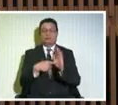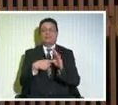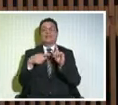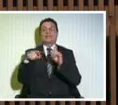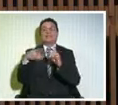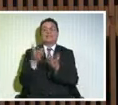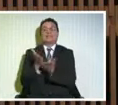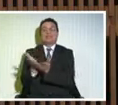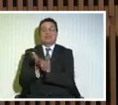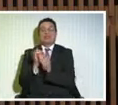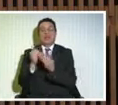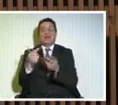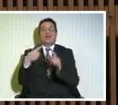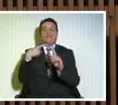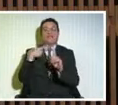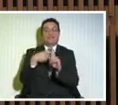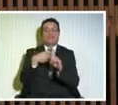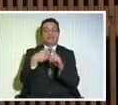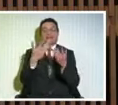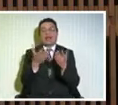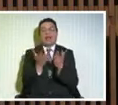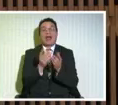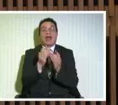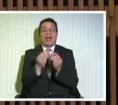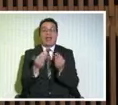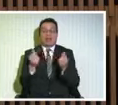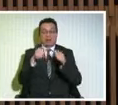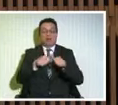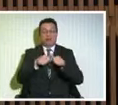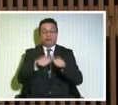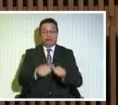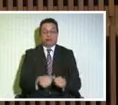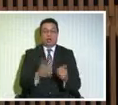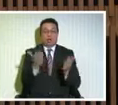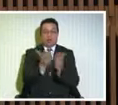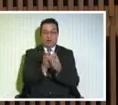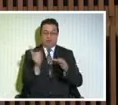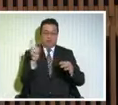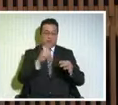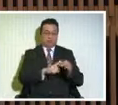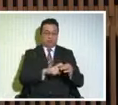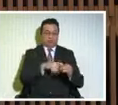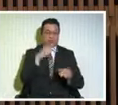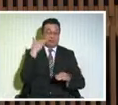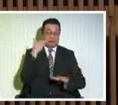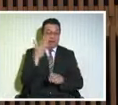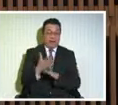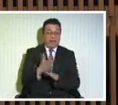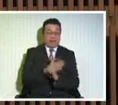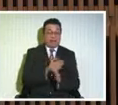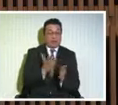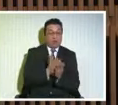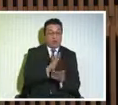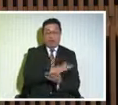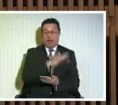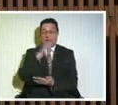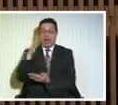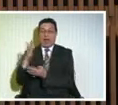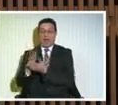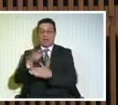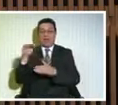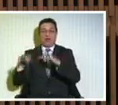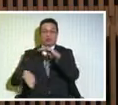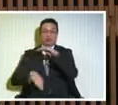beneficios de calidad que les permita mantenerse en el sistema educacional desde la educación preescolar hasta la educación